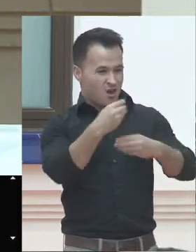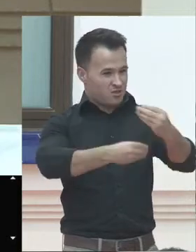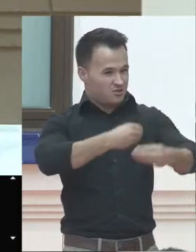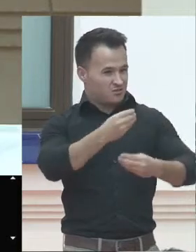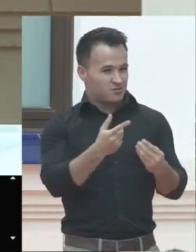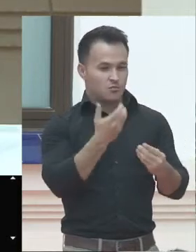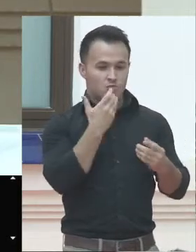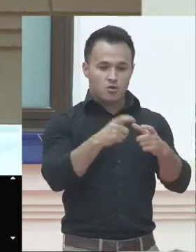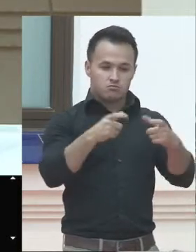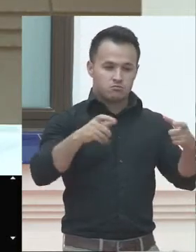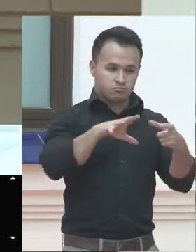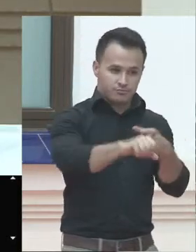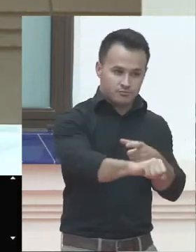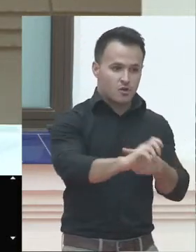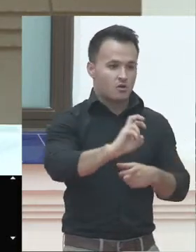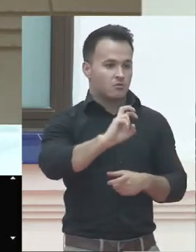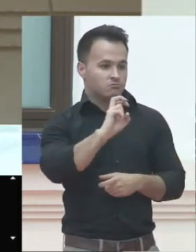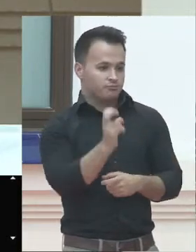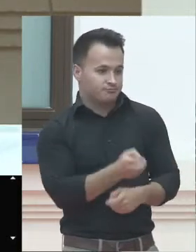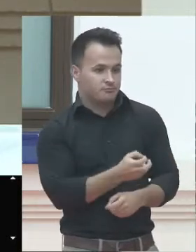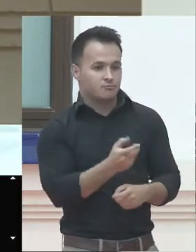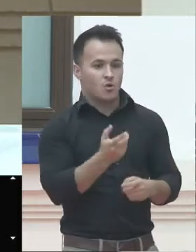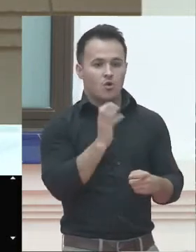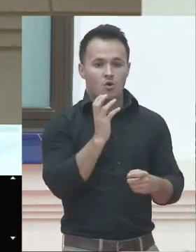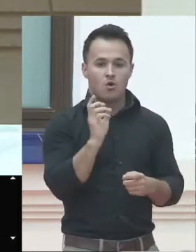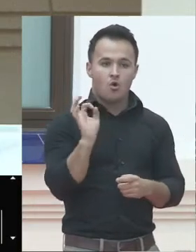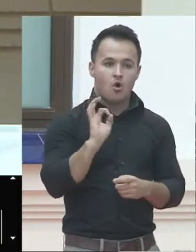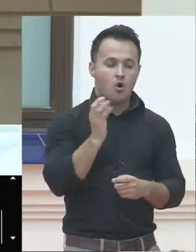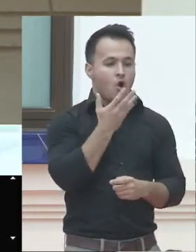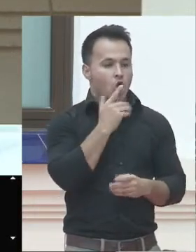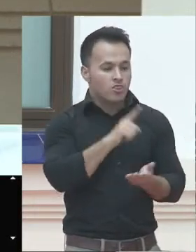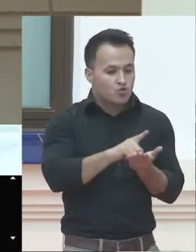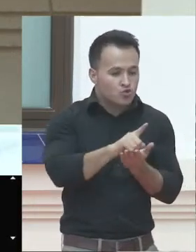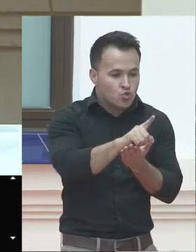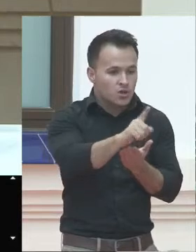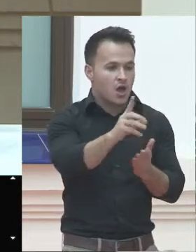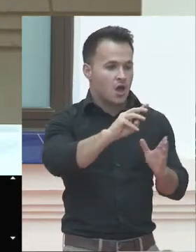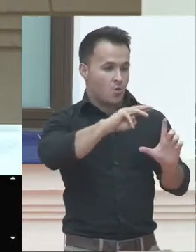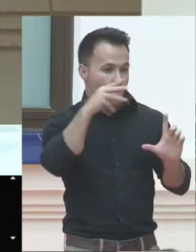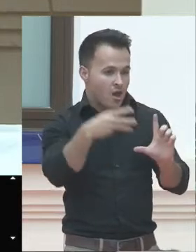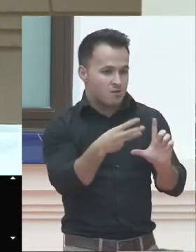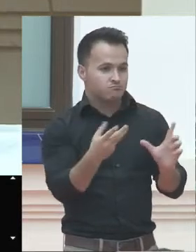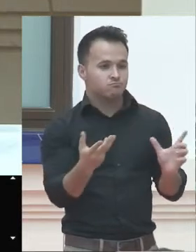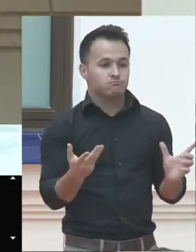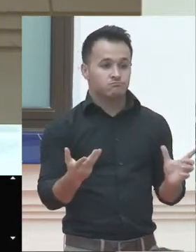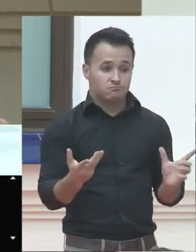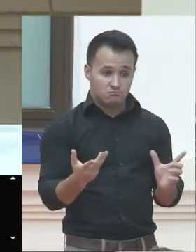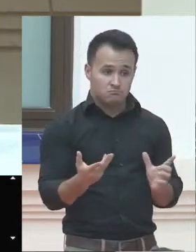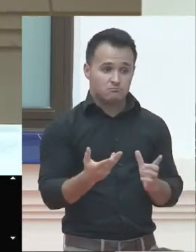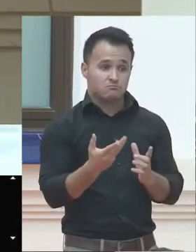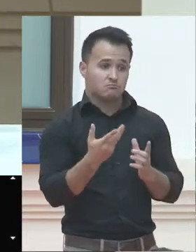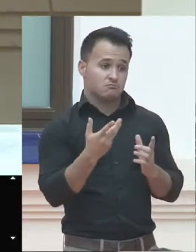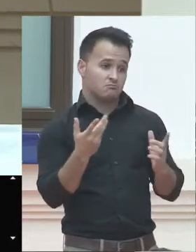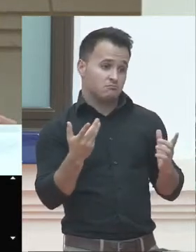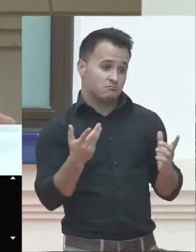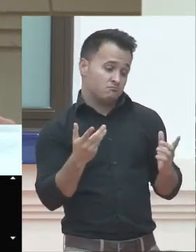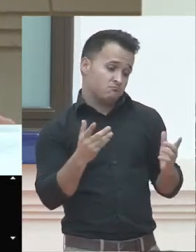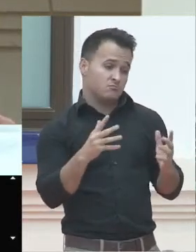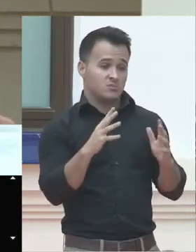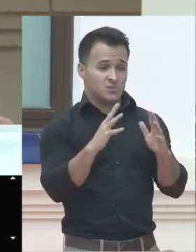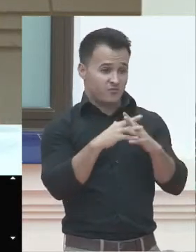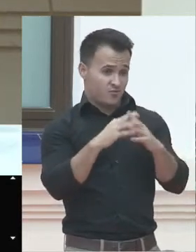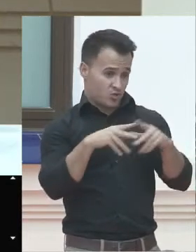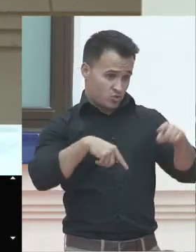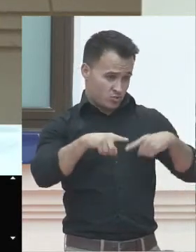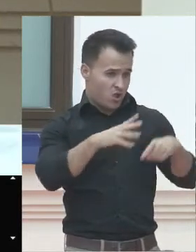billetes, conocimiento de rutas a través de las webs que tienen los diferentes titulares de infraestructuras